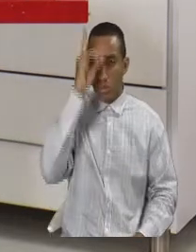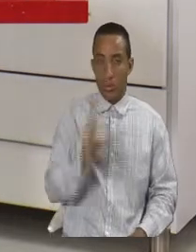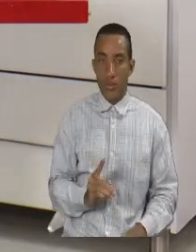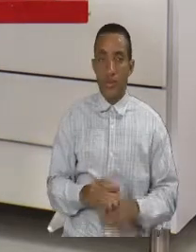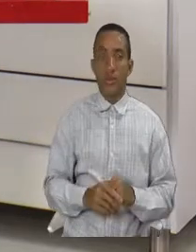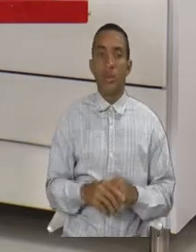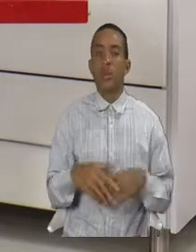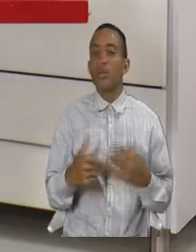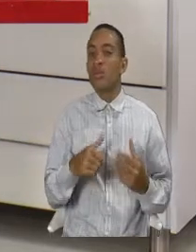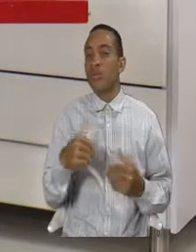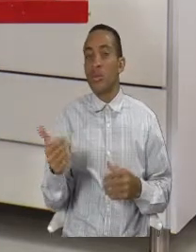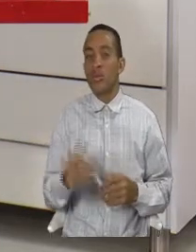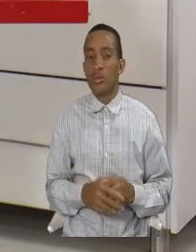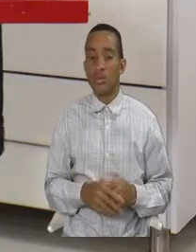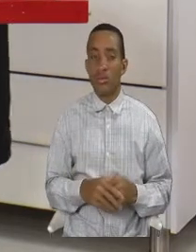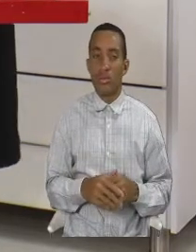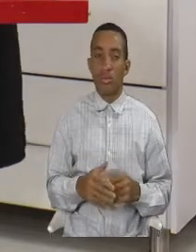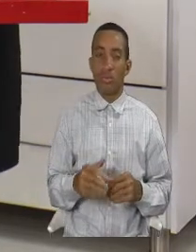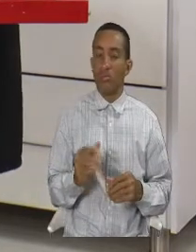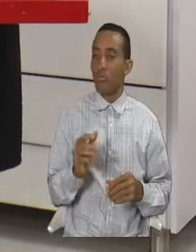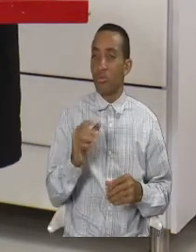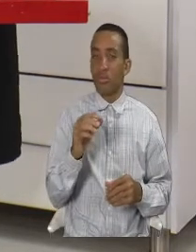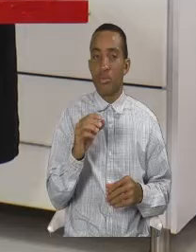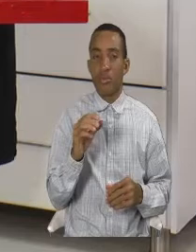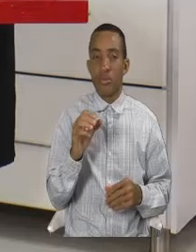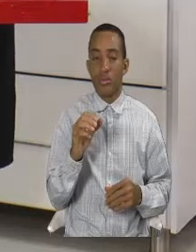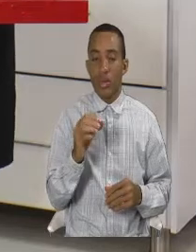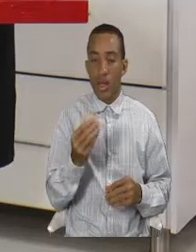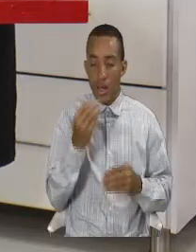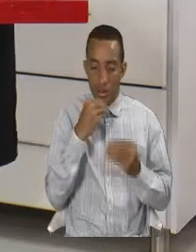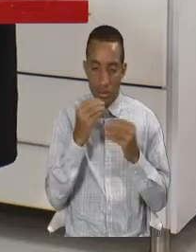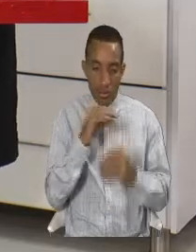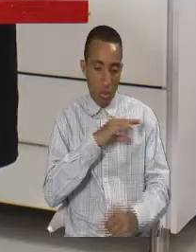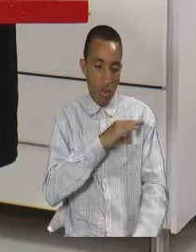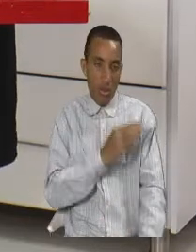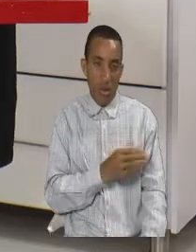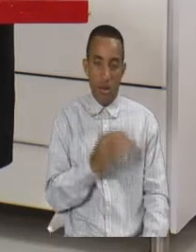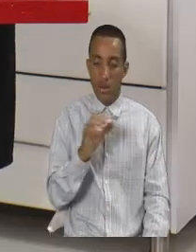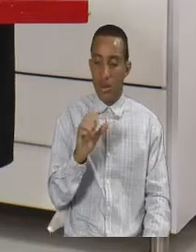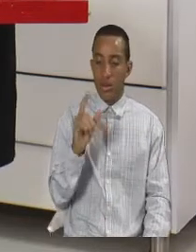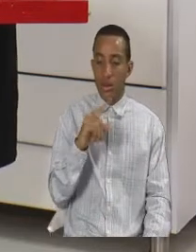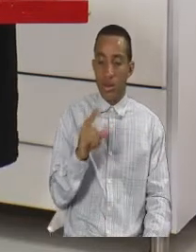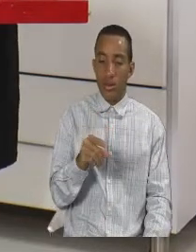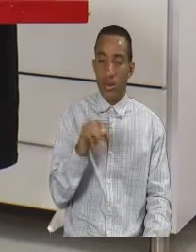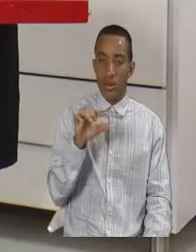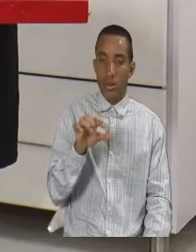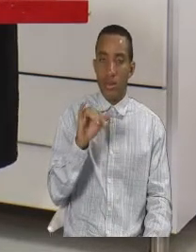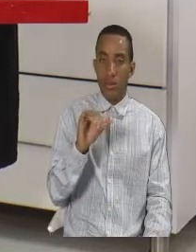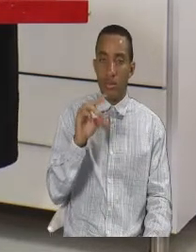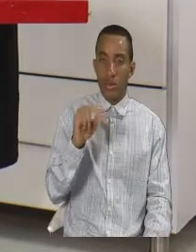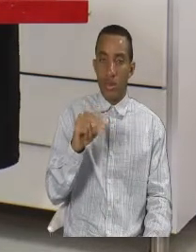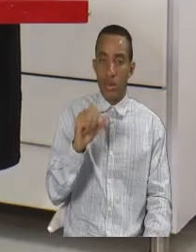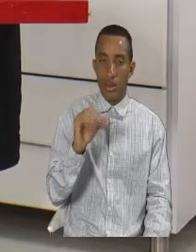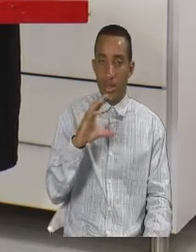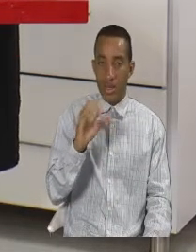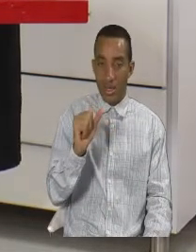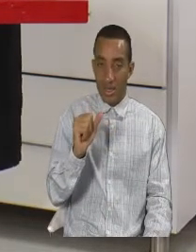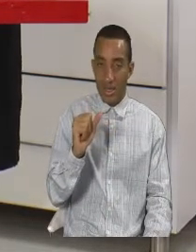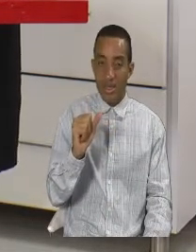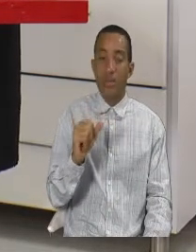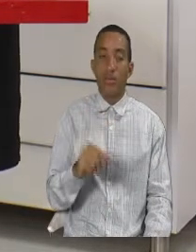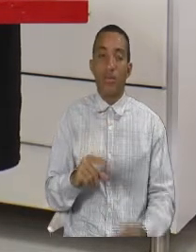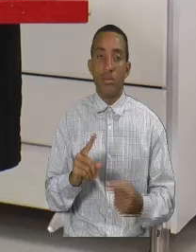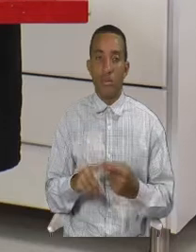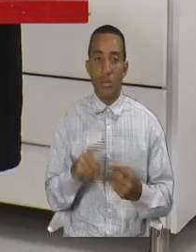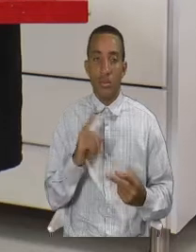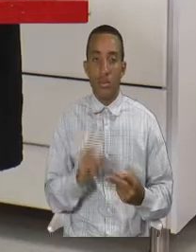otras mezclas? Como les decía, espinaca, jamón, champiñón, que es en este caso lo que estamos adicionando. Lo pueden